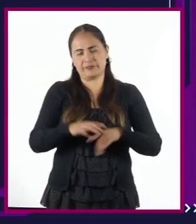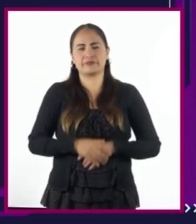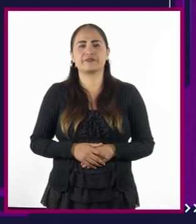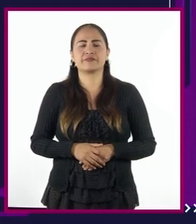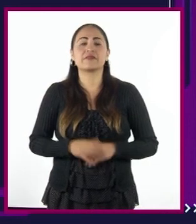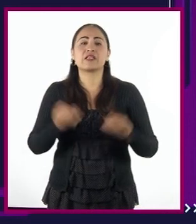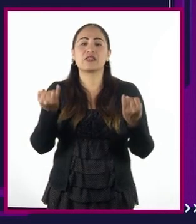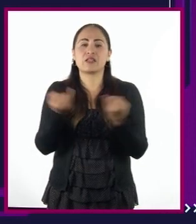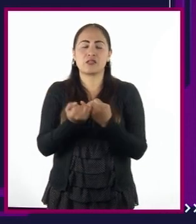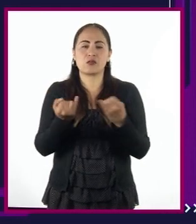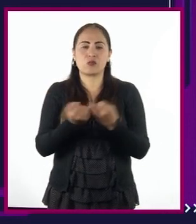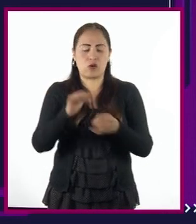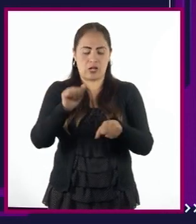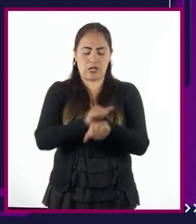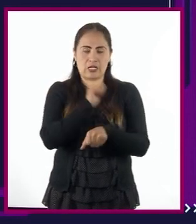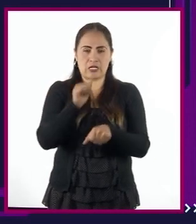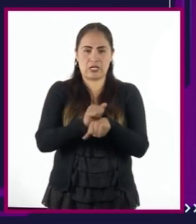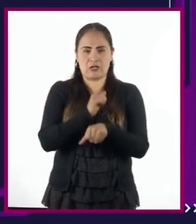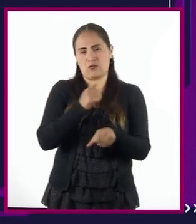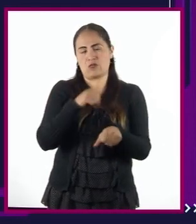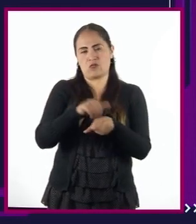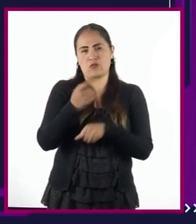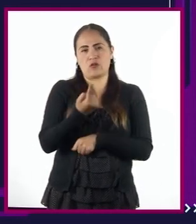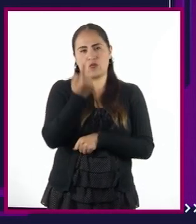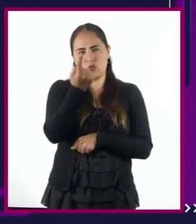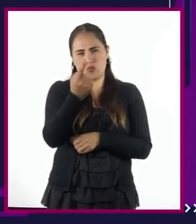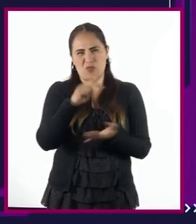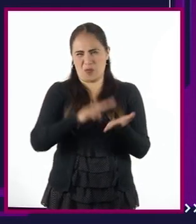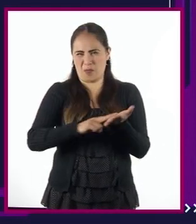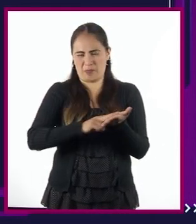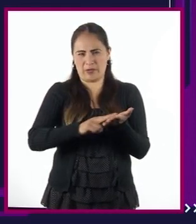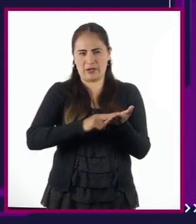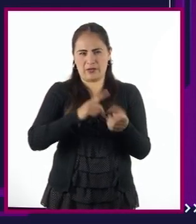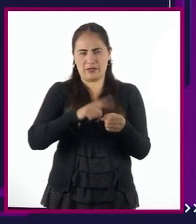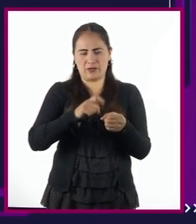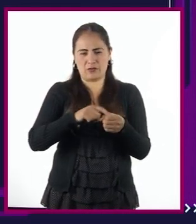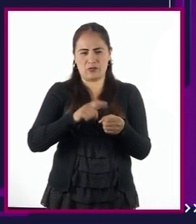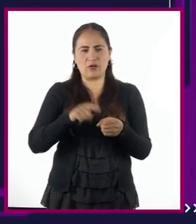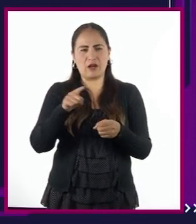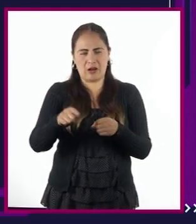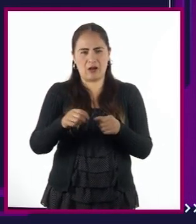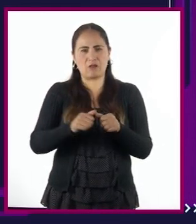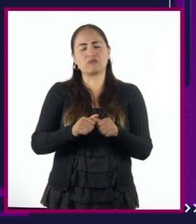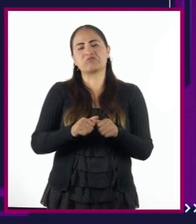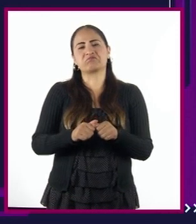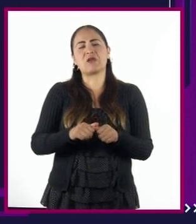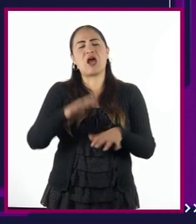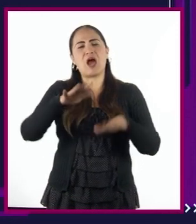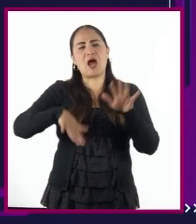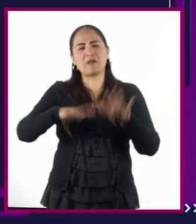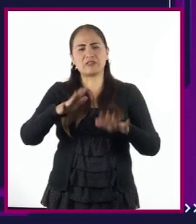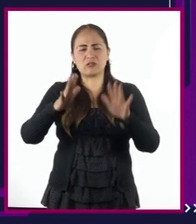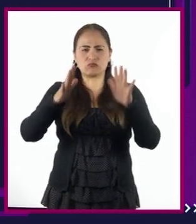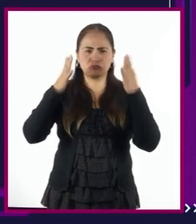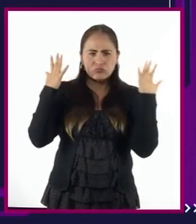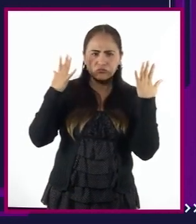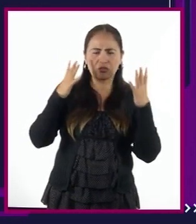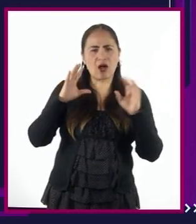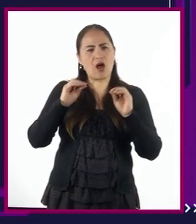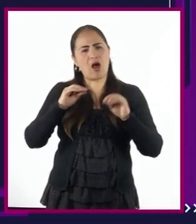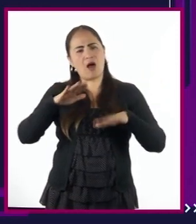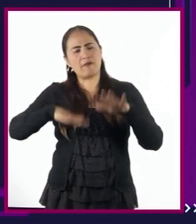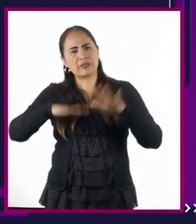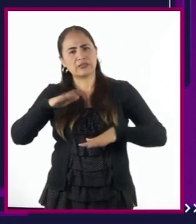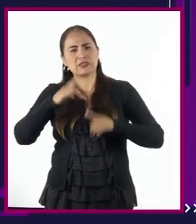otro lado, el vehículo 1 tuvo variaciones en su rapidez y en donde avanzó una mayor